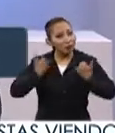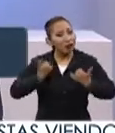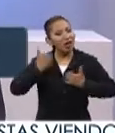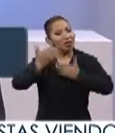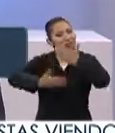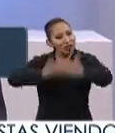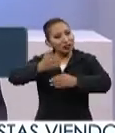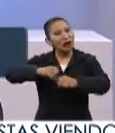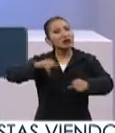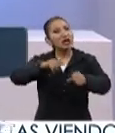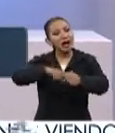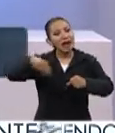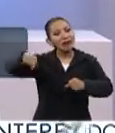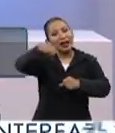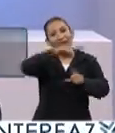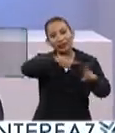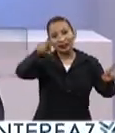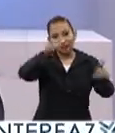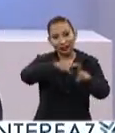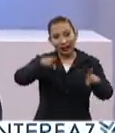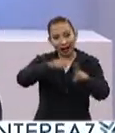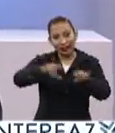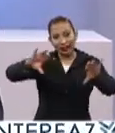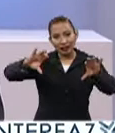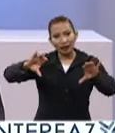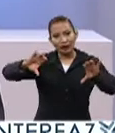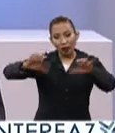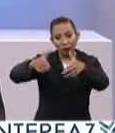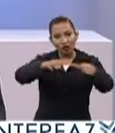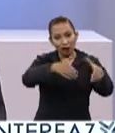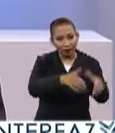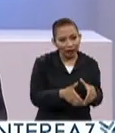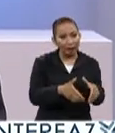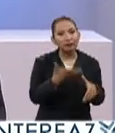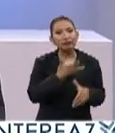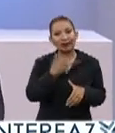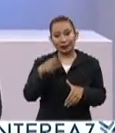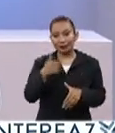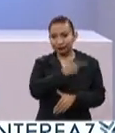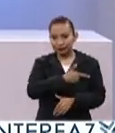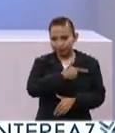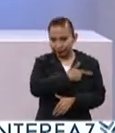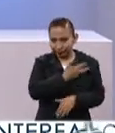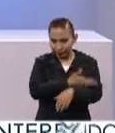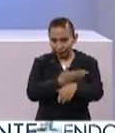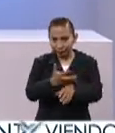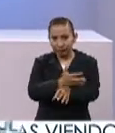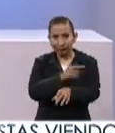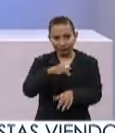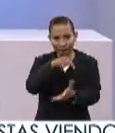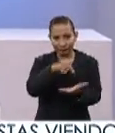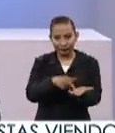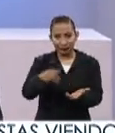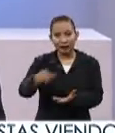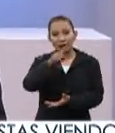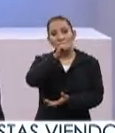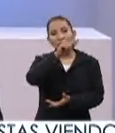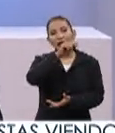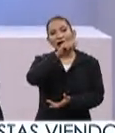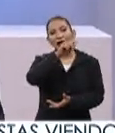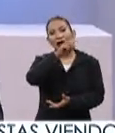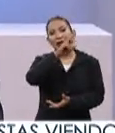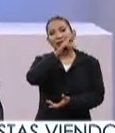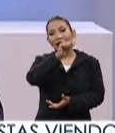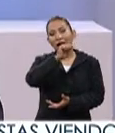el desarrollo social de las distintas comunidades. Tenemos el gusto, el honor de que nos acompañe en el estudio Luisa